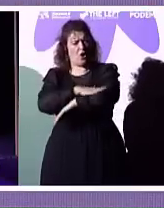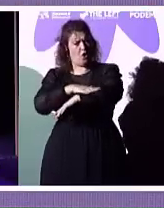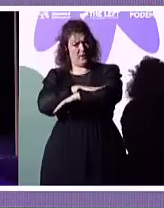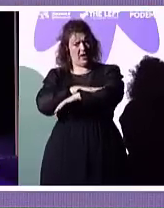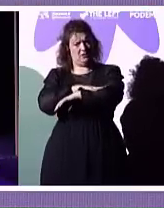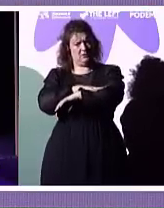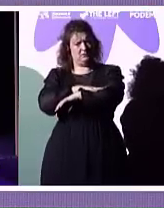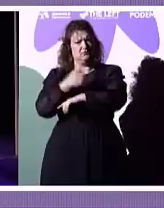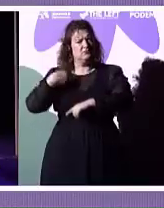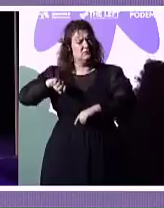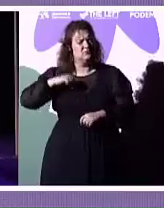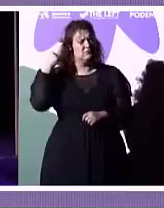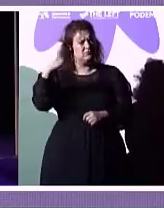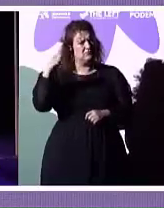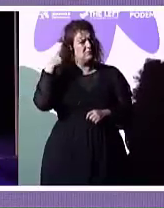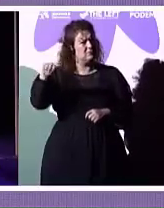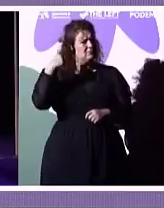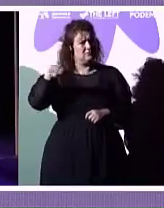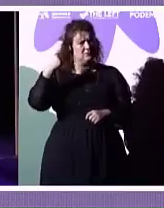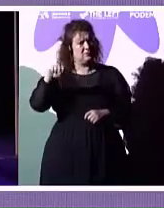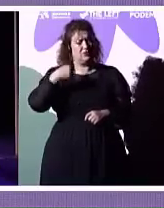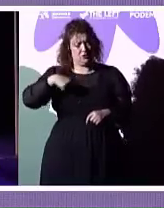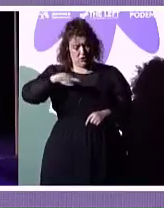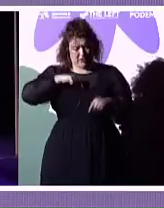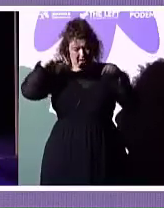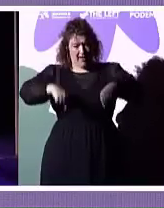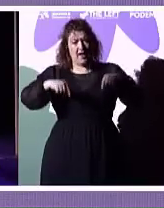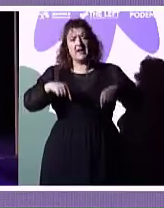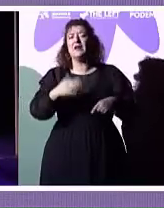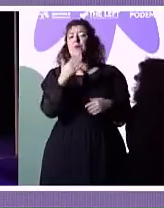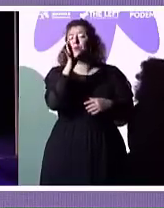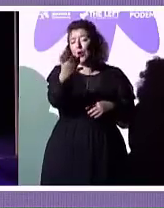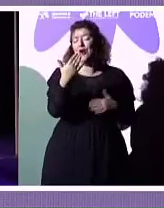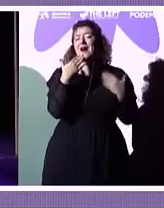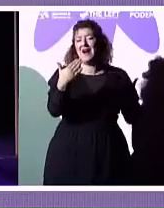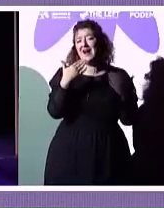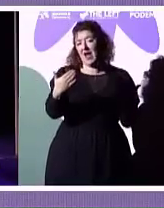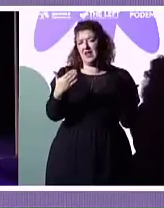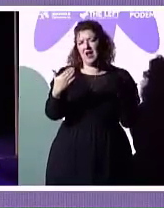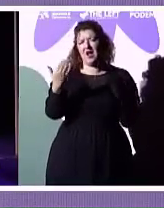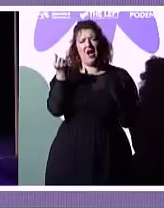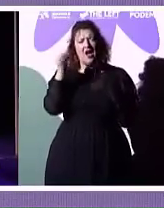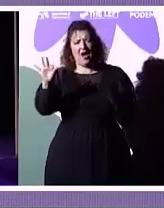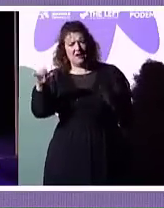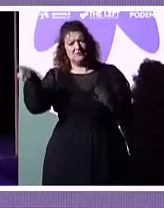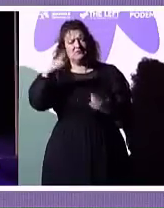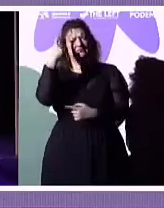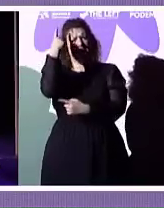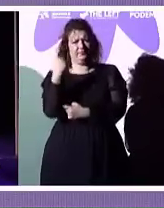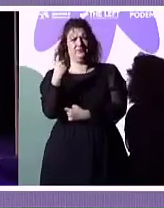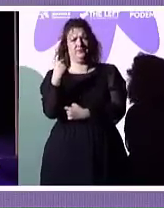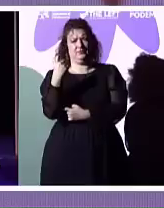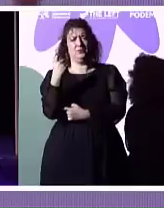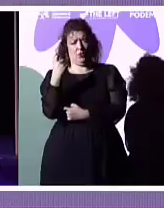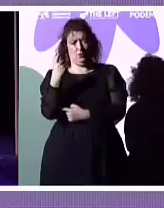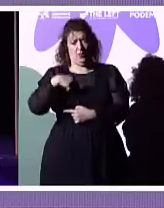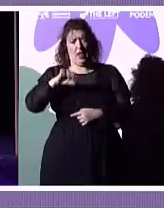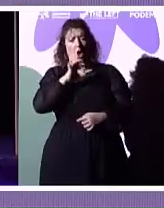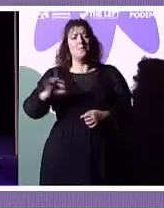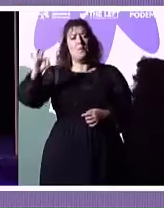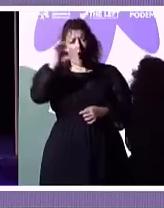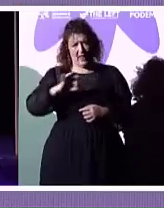y nosotras estamos aquí hoy Gracias a la audacia y a la firmeza de podemos